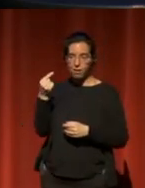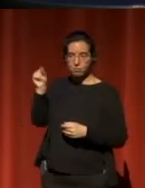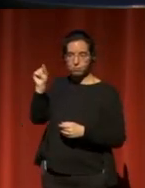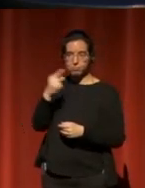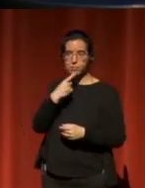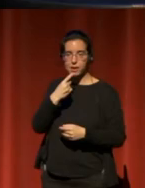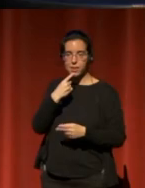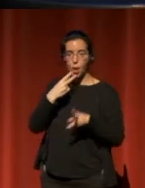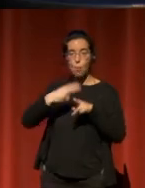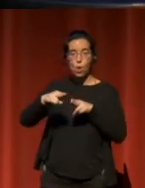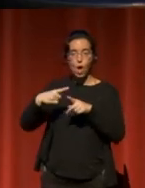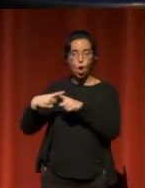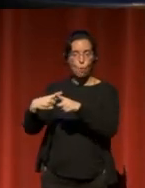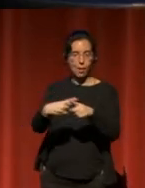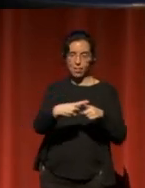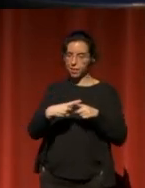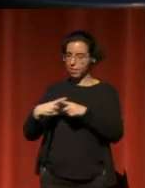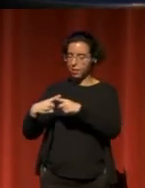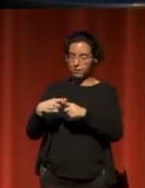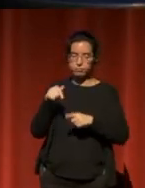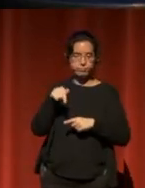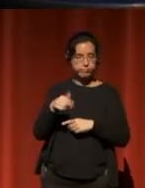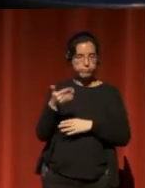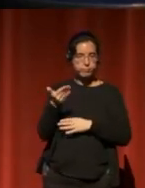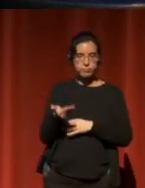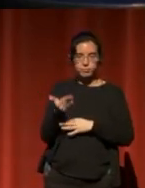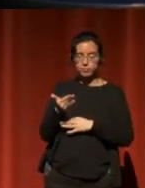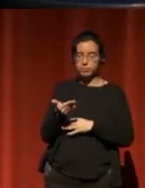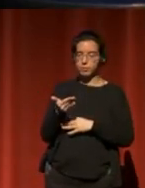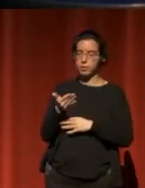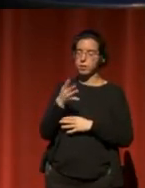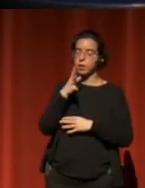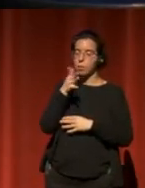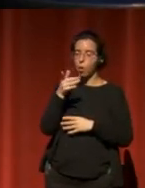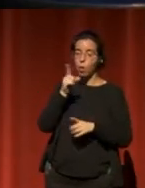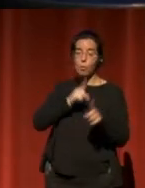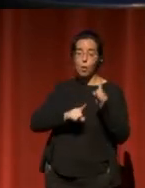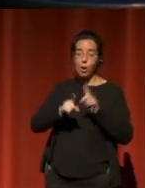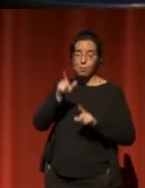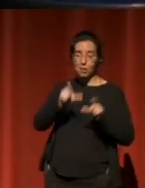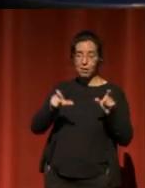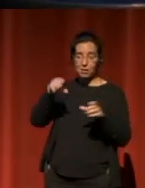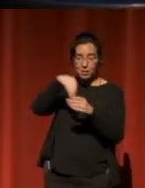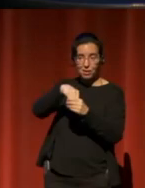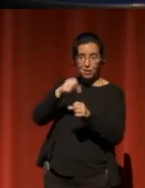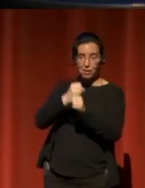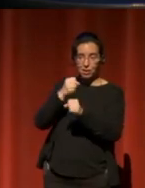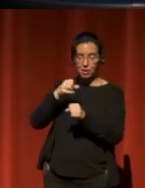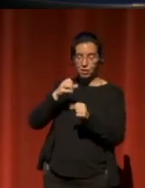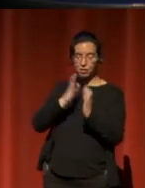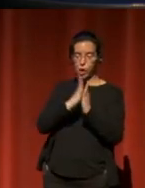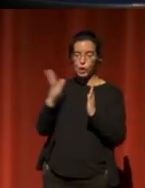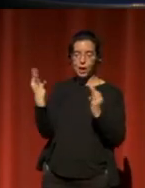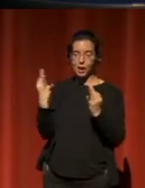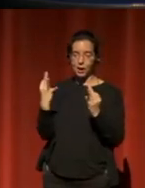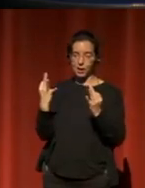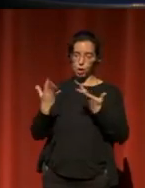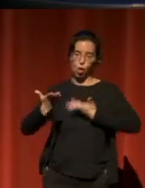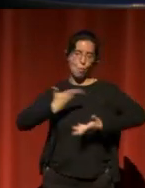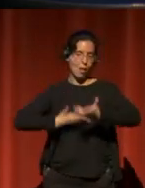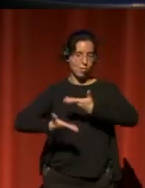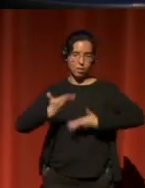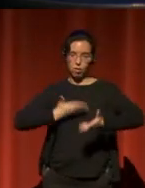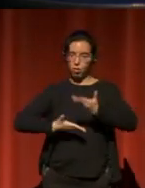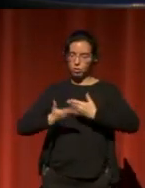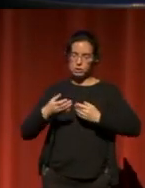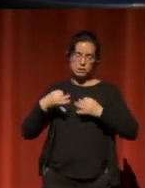compartidas, y yo creo que entre la idiosincrasia de los bibliotecarios, ¿no?, está la cooperación. Si nos pasamos la vida hablando de